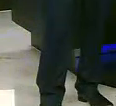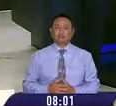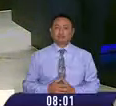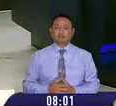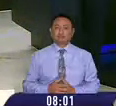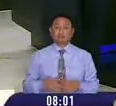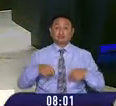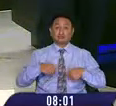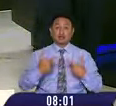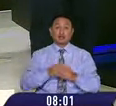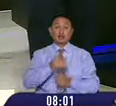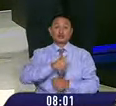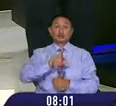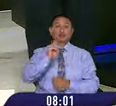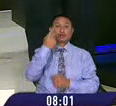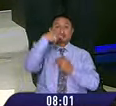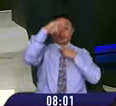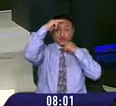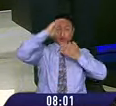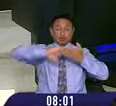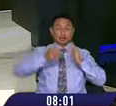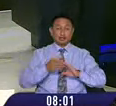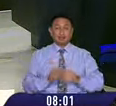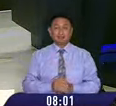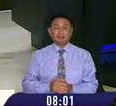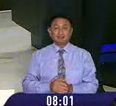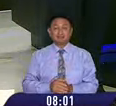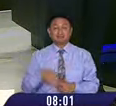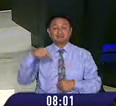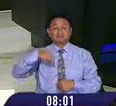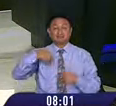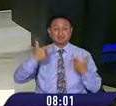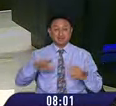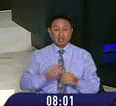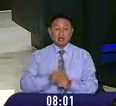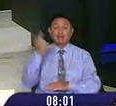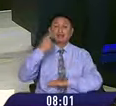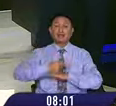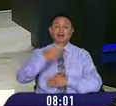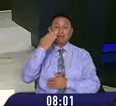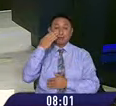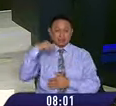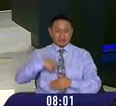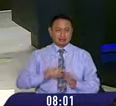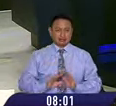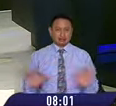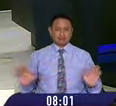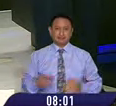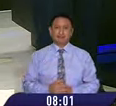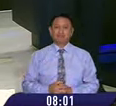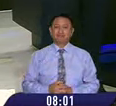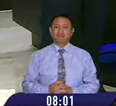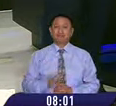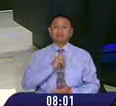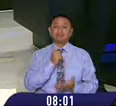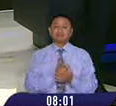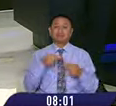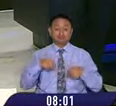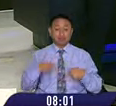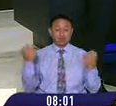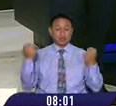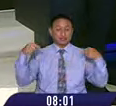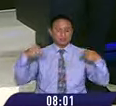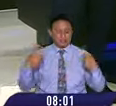día lunes y llega el primer noticiero de la comunidad, mi querida María Mercedes, luego del Día de la Madre y estamos listos. Así es, Roberto, luego de los festejos,